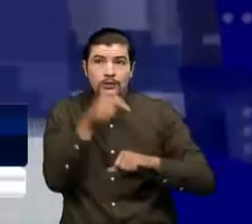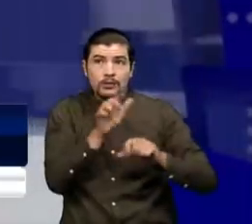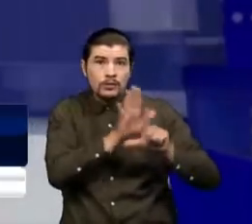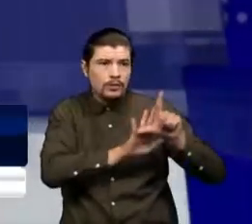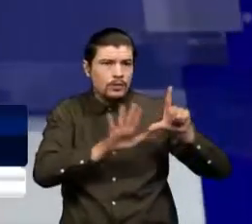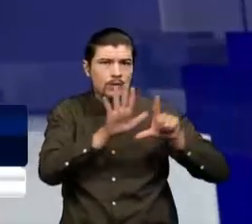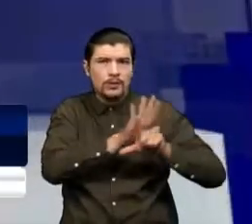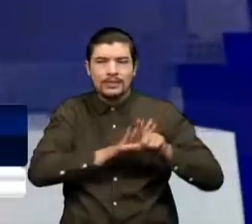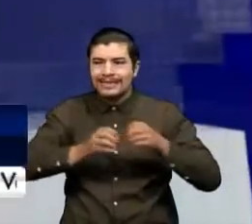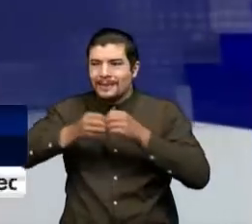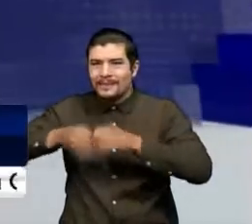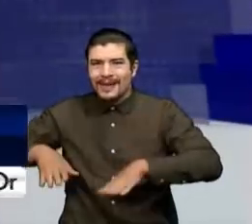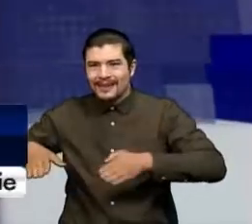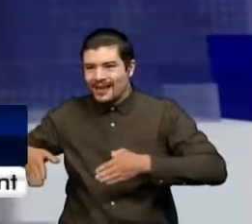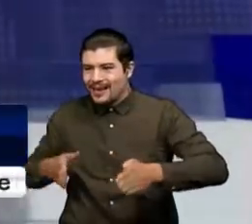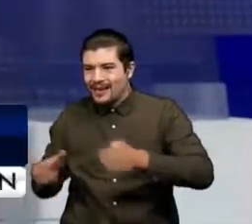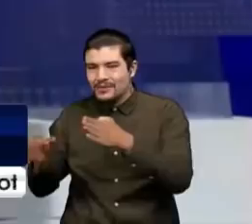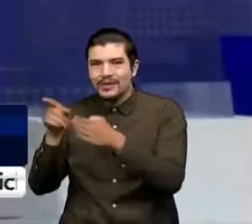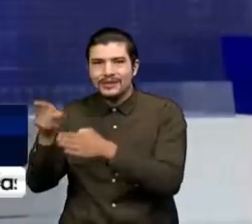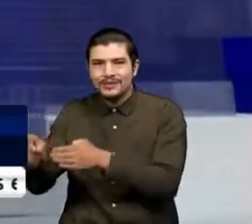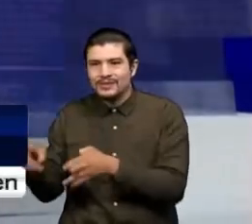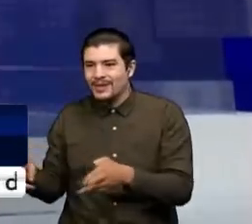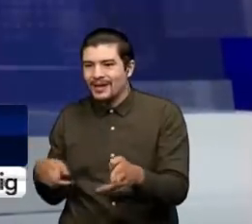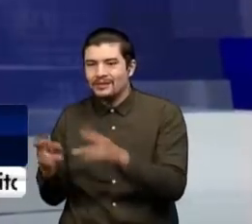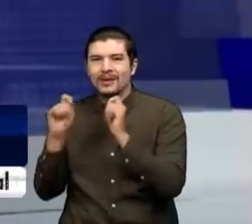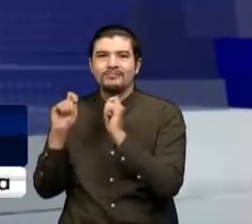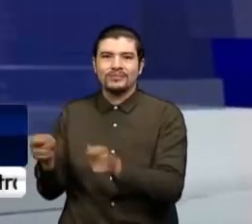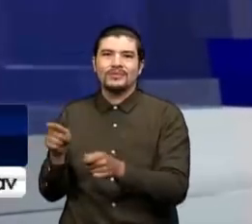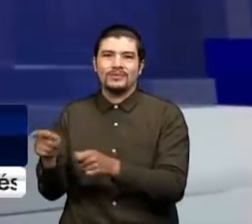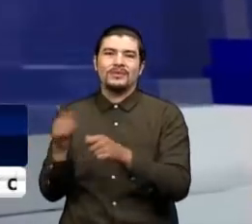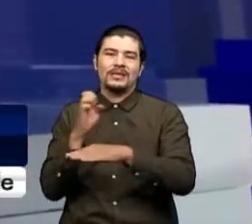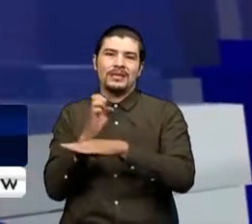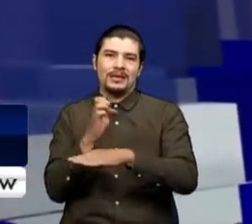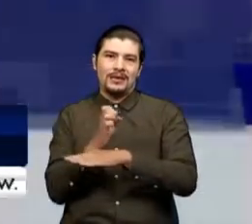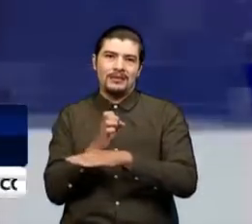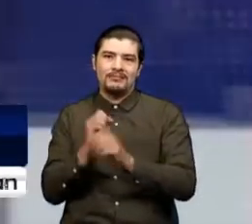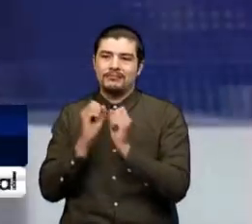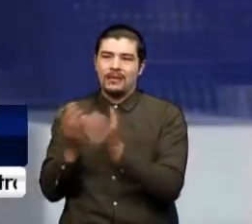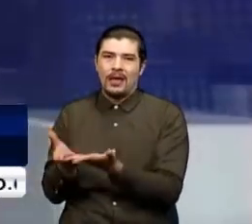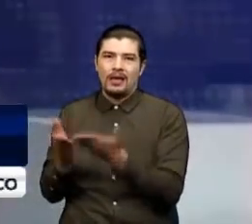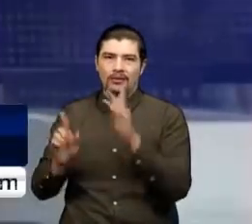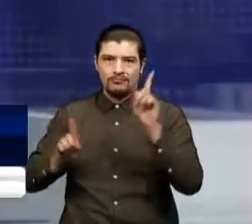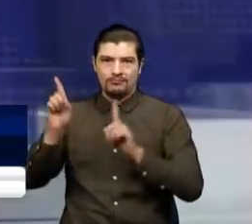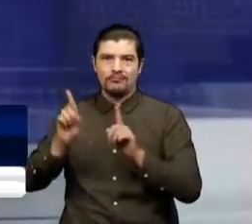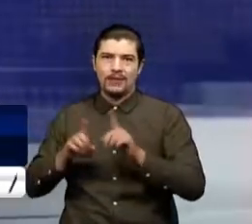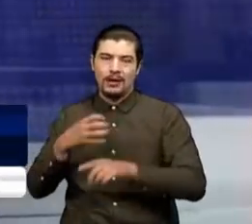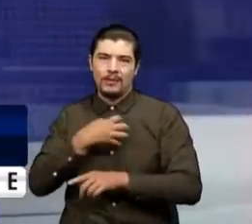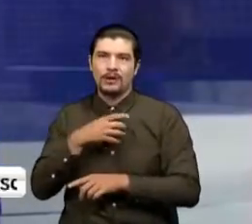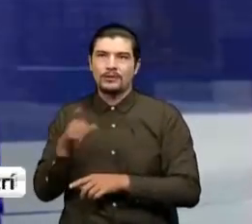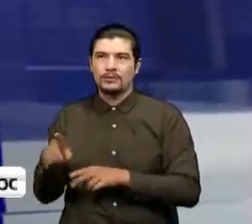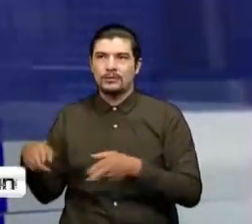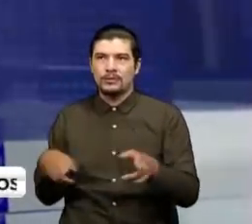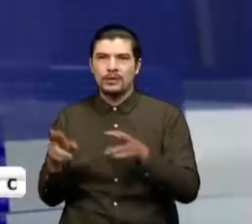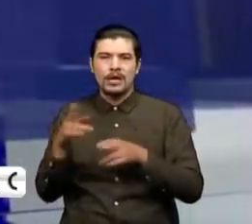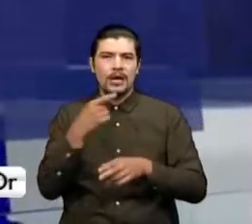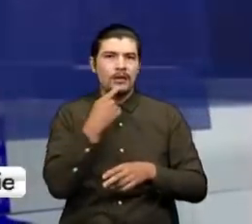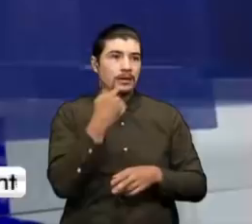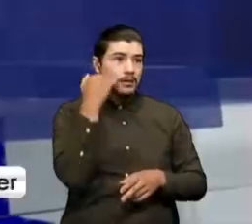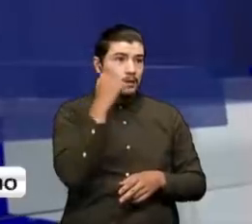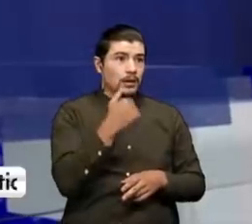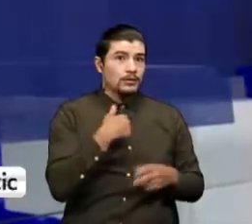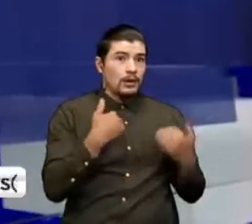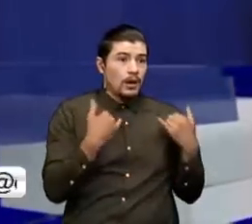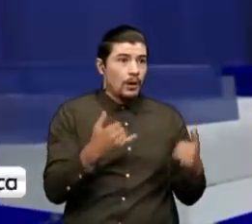de la ruta designada por la organización del evento esta es la imagen del día en oriente noticias hola me perdí